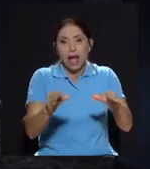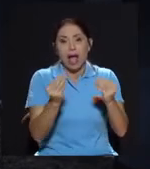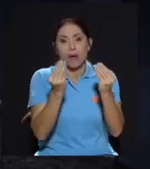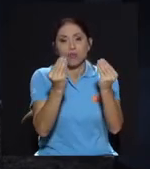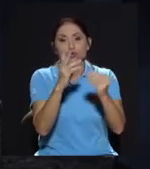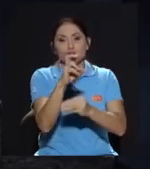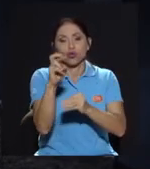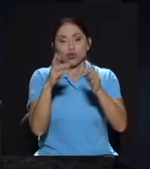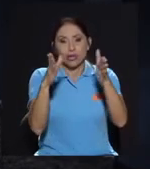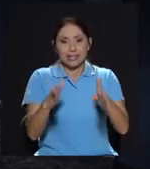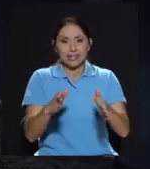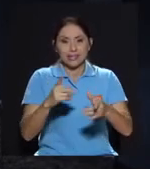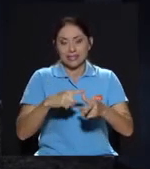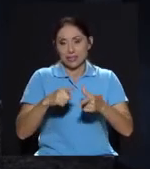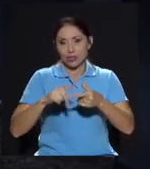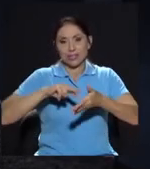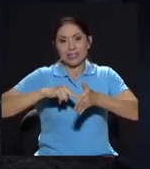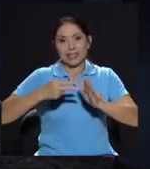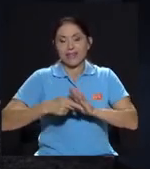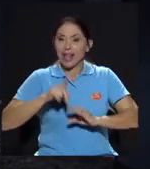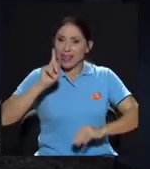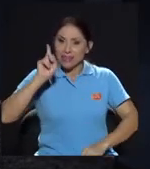están debidamente registrados